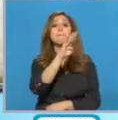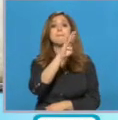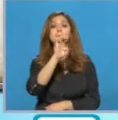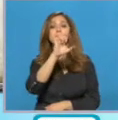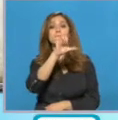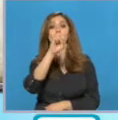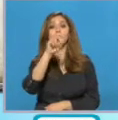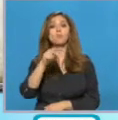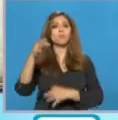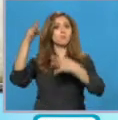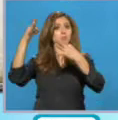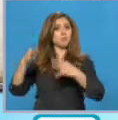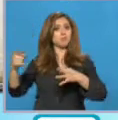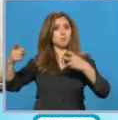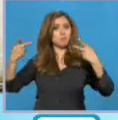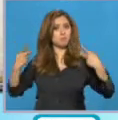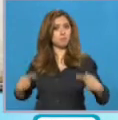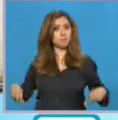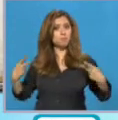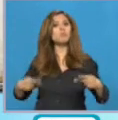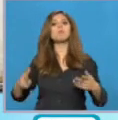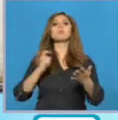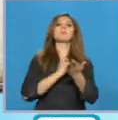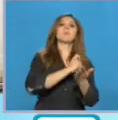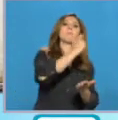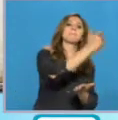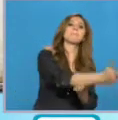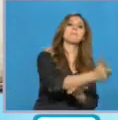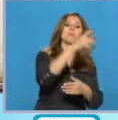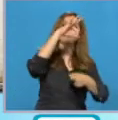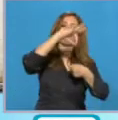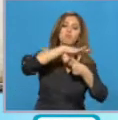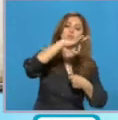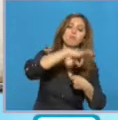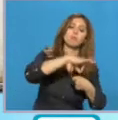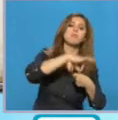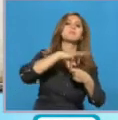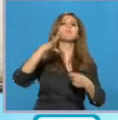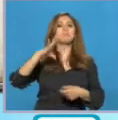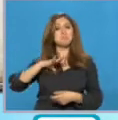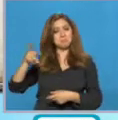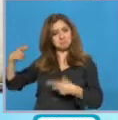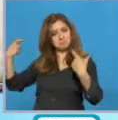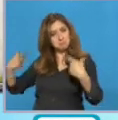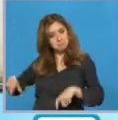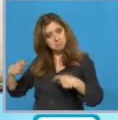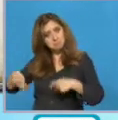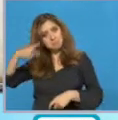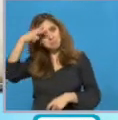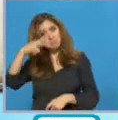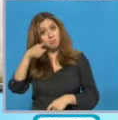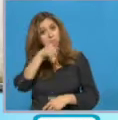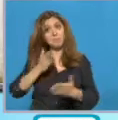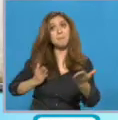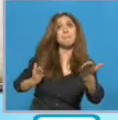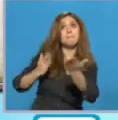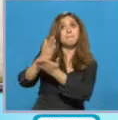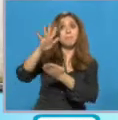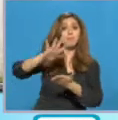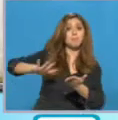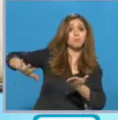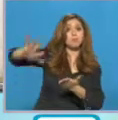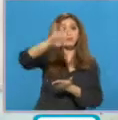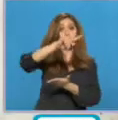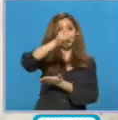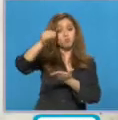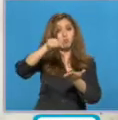¿no? Donde llegaba la gente que pues aportaba donativos, que tenía un buen Órale. nivel económico en México, entonces no pasaban ellos por el pabellón de